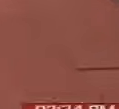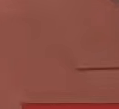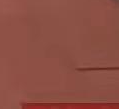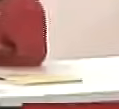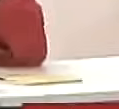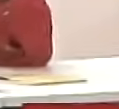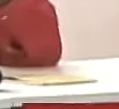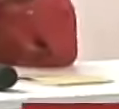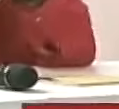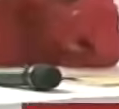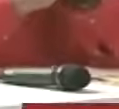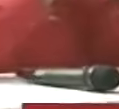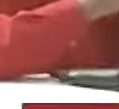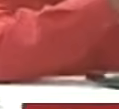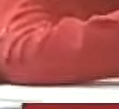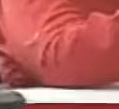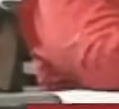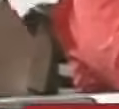Buenas tardes.